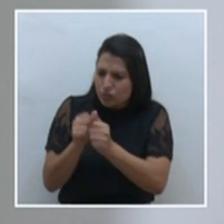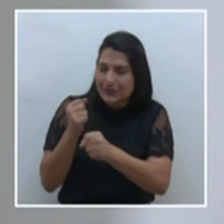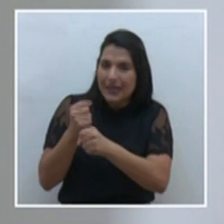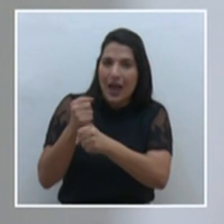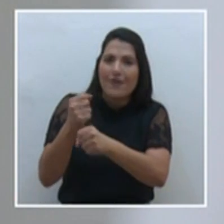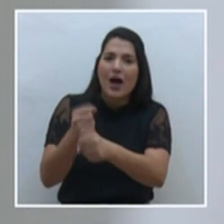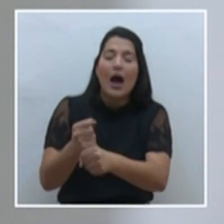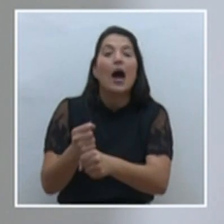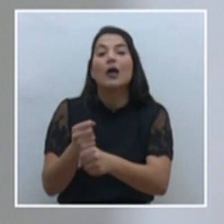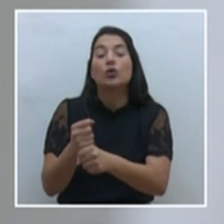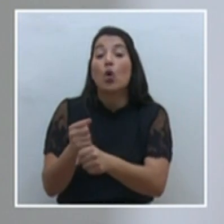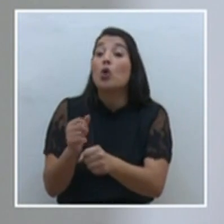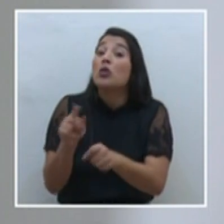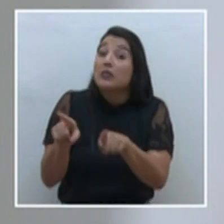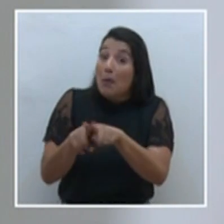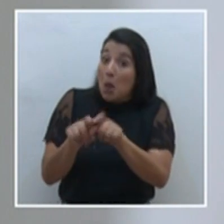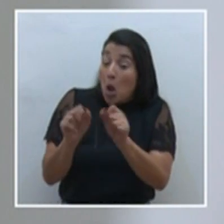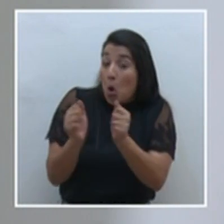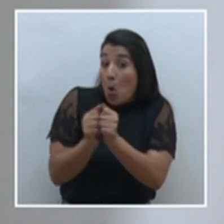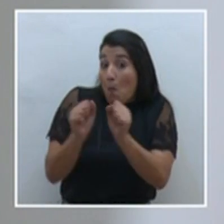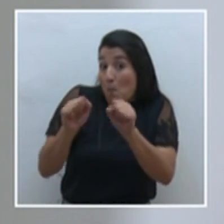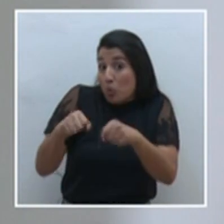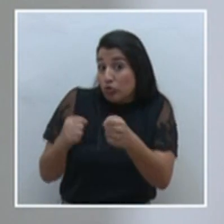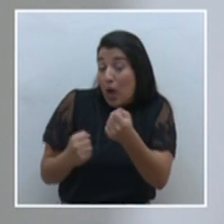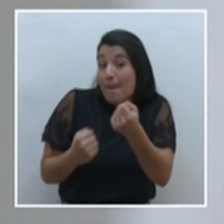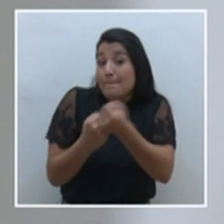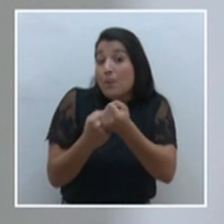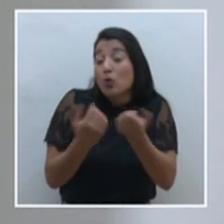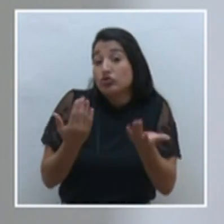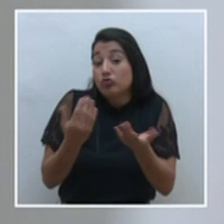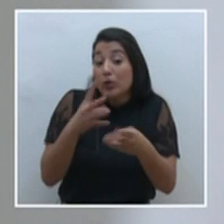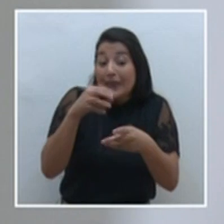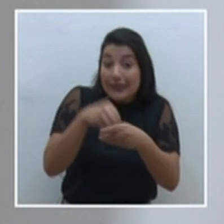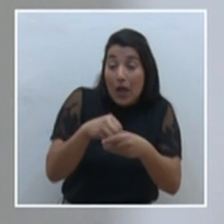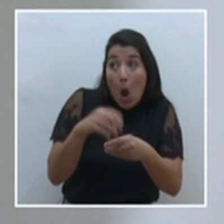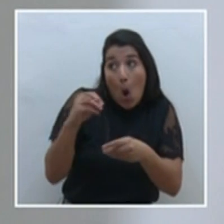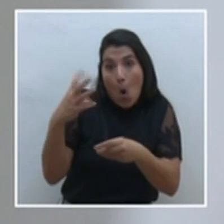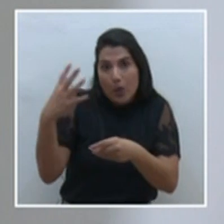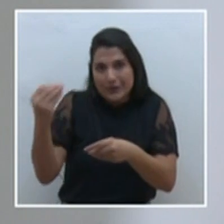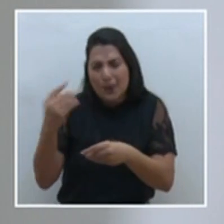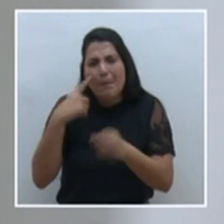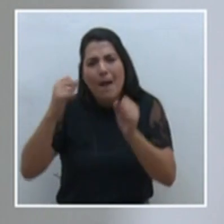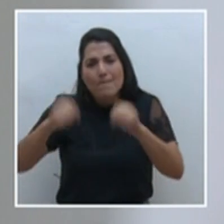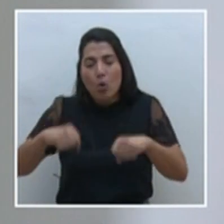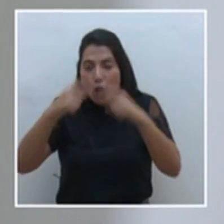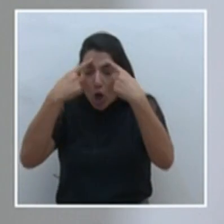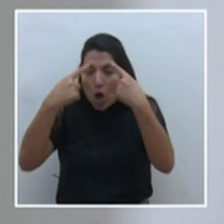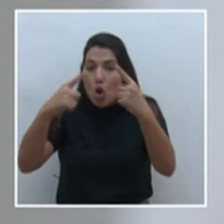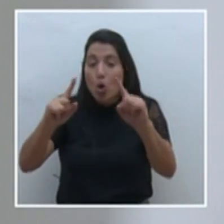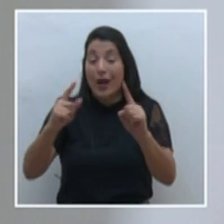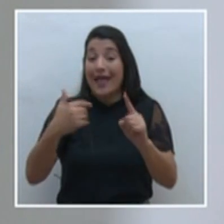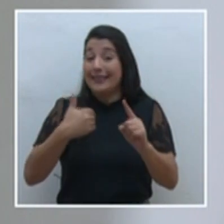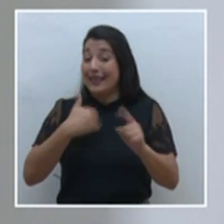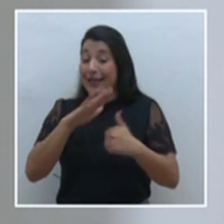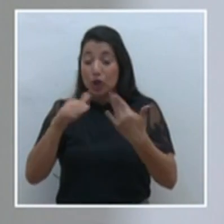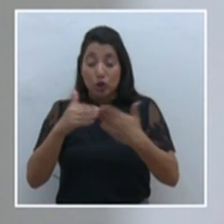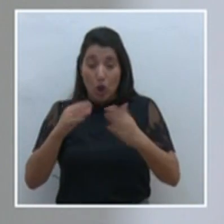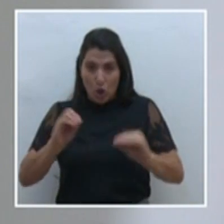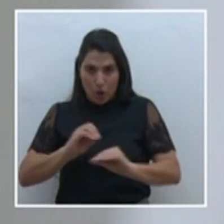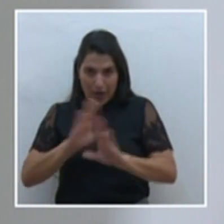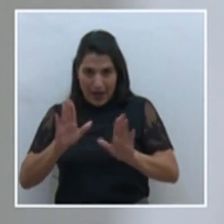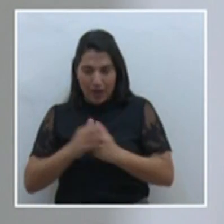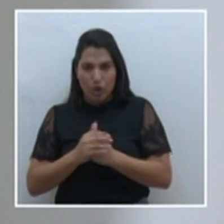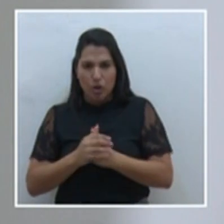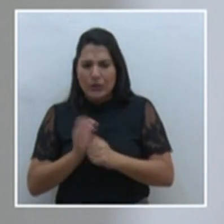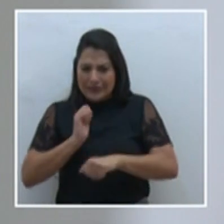la eventualidad de algún apoyo que podamos lograr, ¿verdad? No solamente interno, para lograr tener ya todo esto bien definido. Hemos tenido